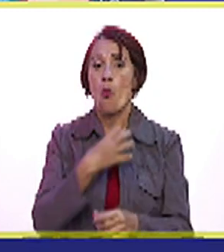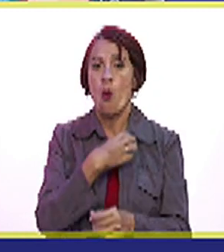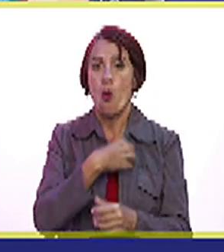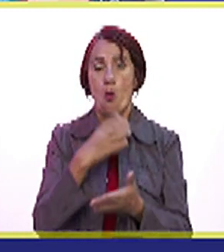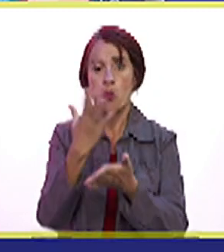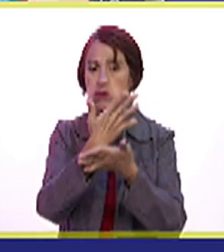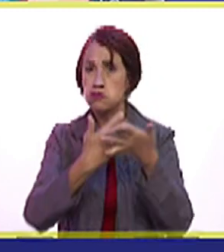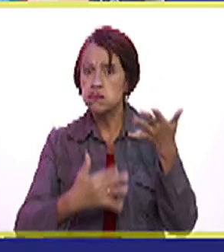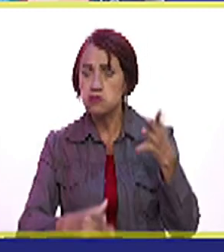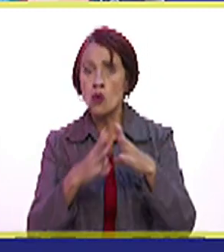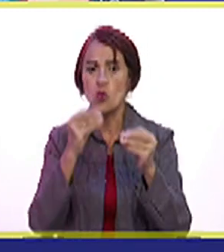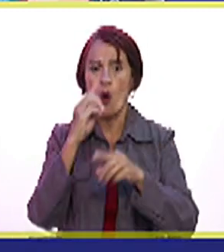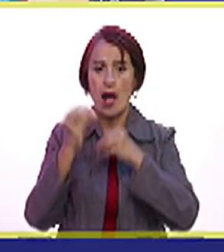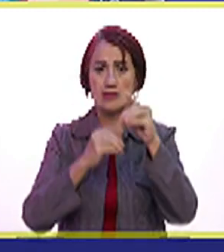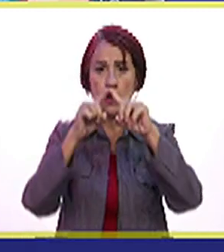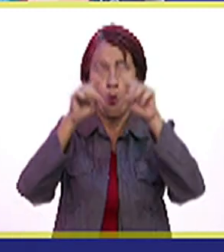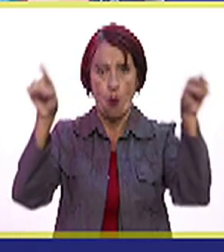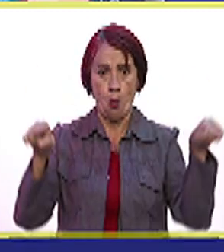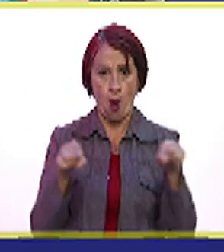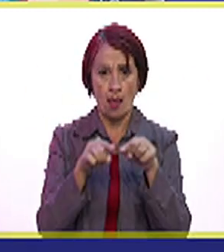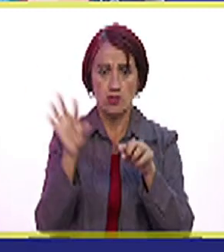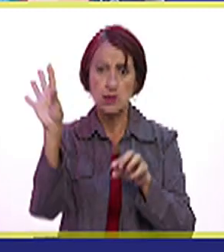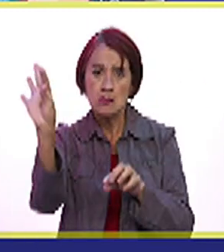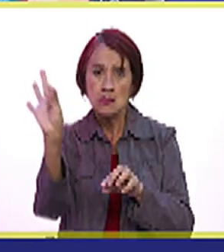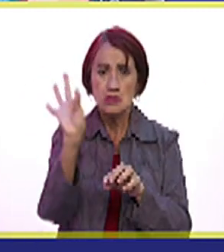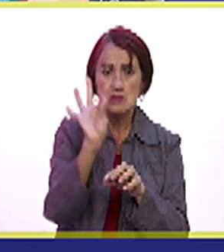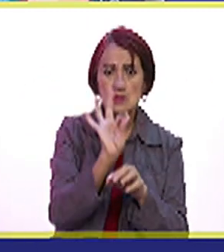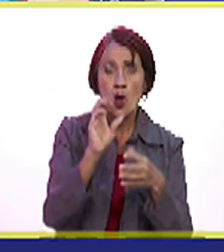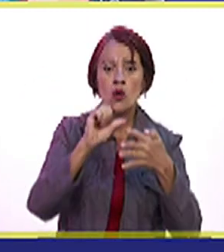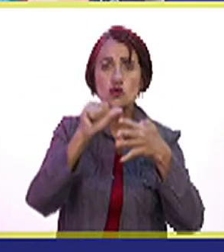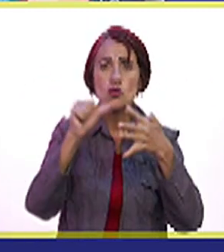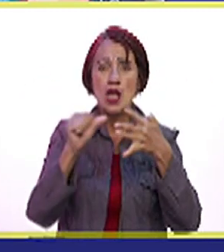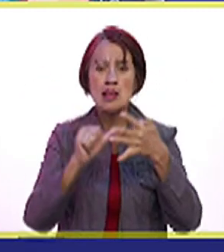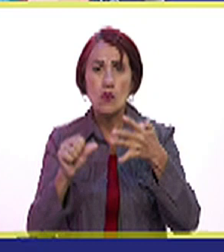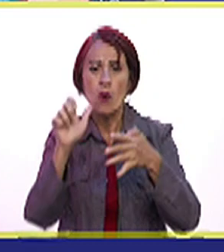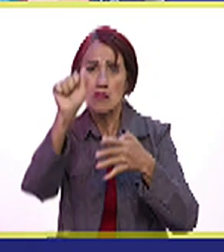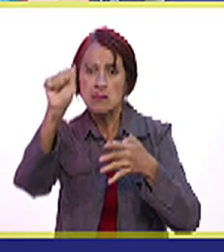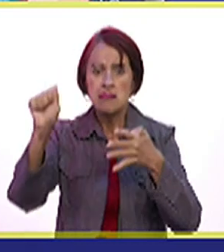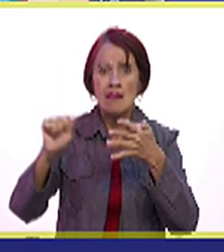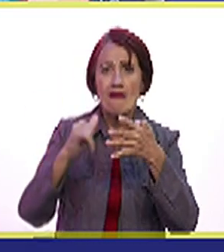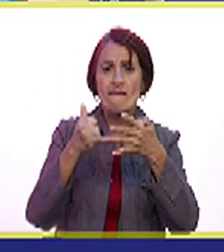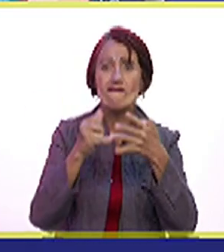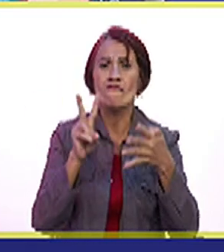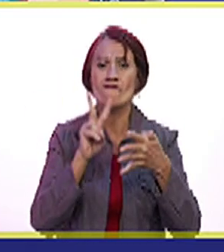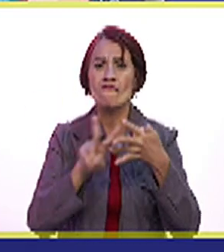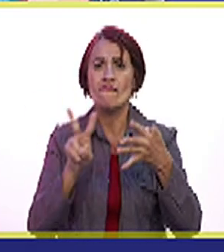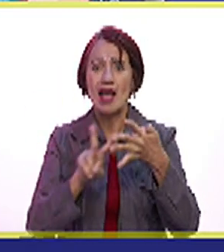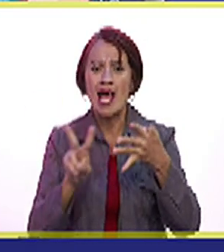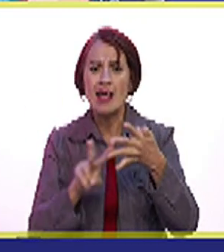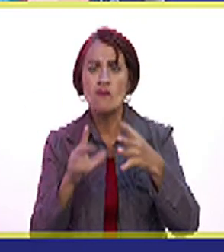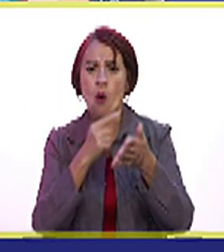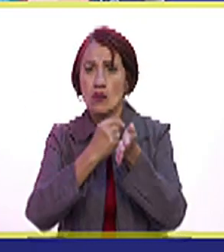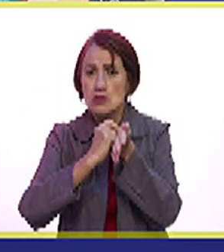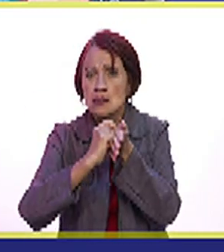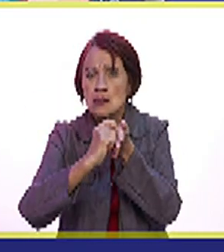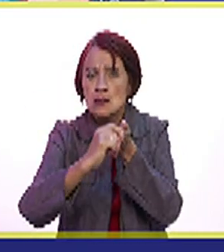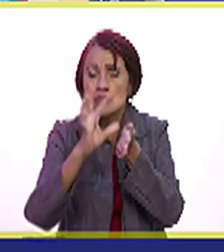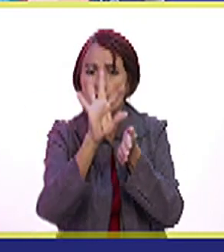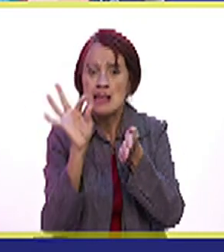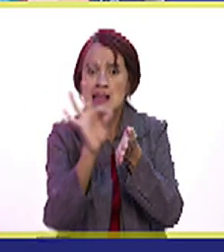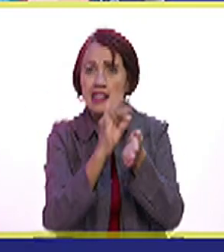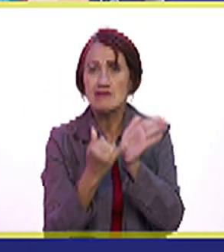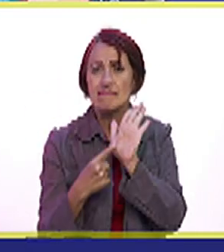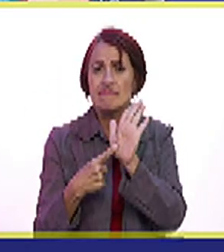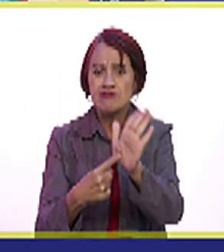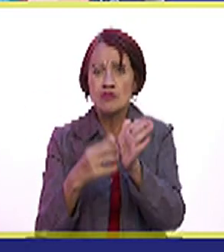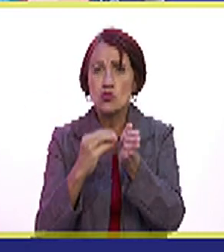paisaje, realiza un cuadro y extrae sustantivos, verbos, adjetivos, y leer y subrayar, diferenciando con 3